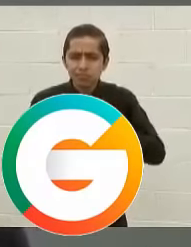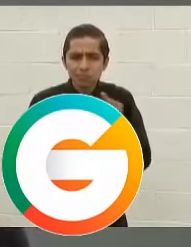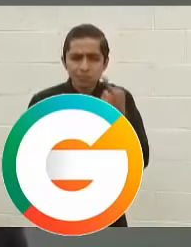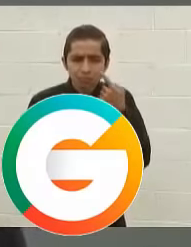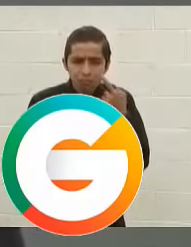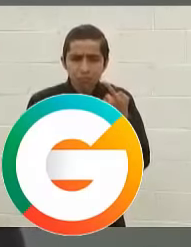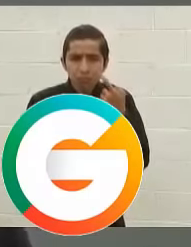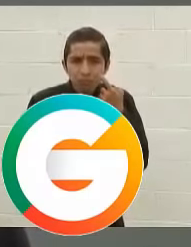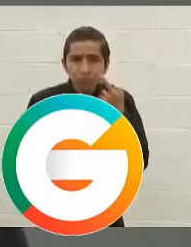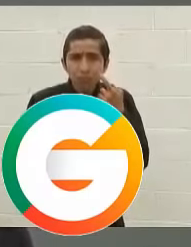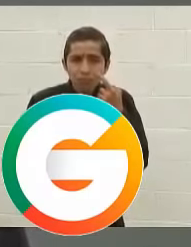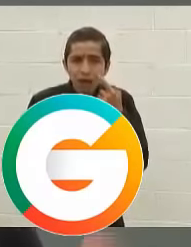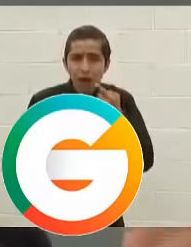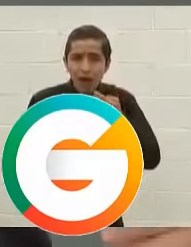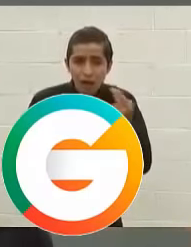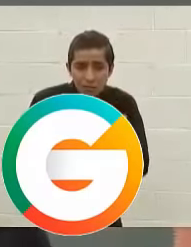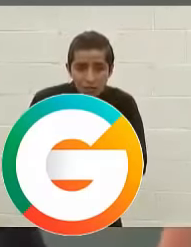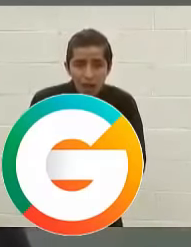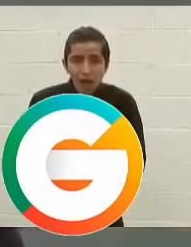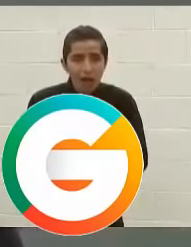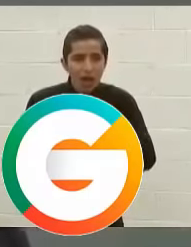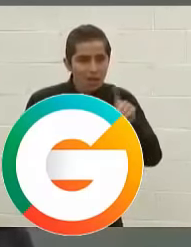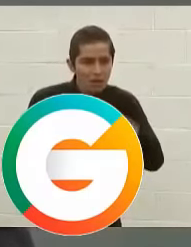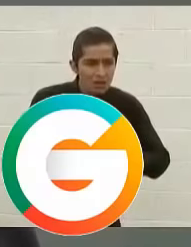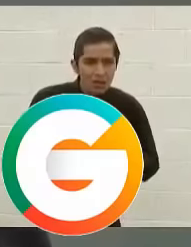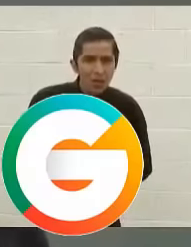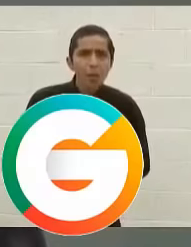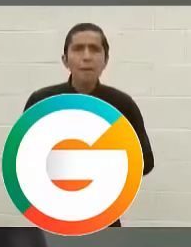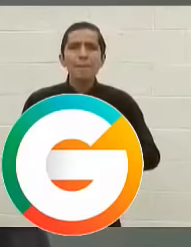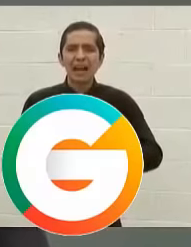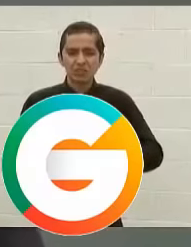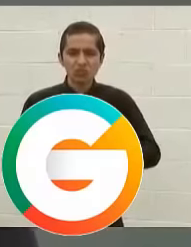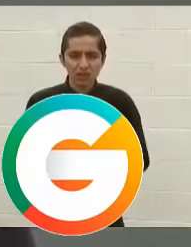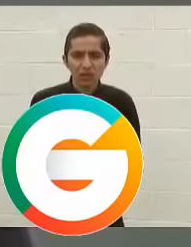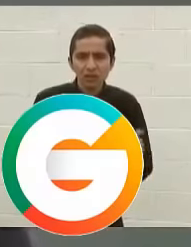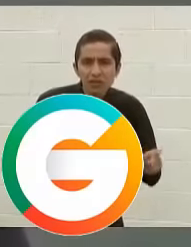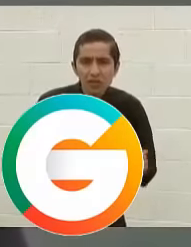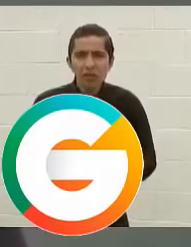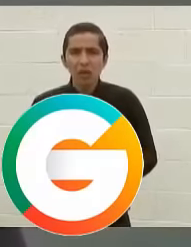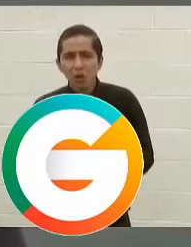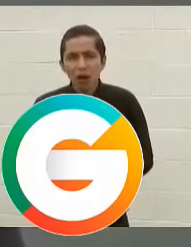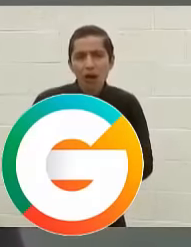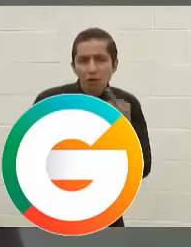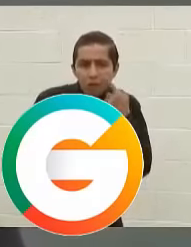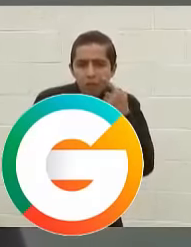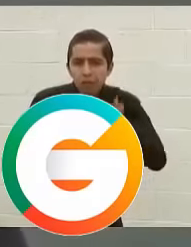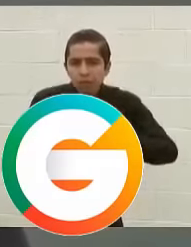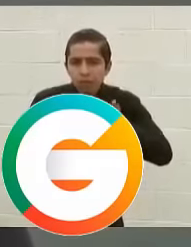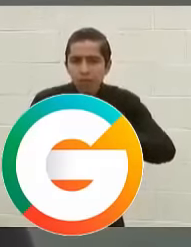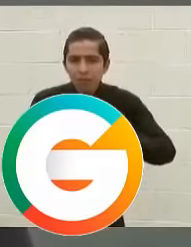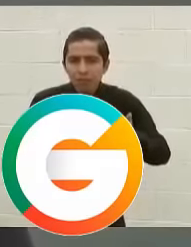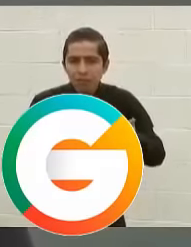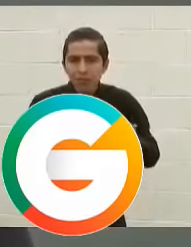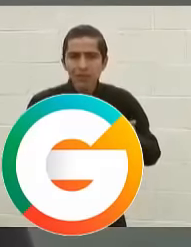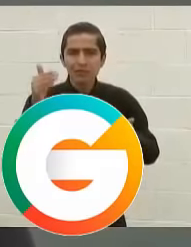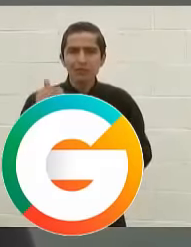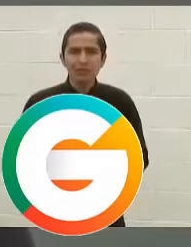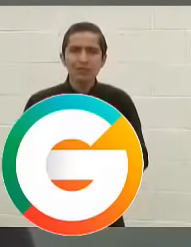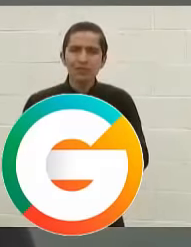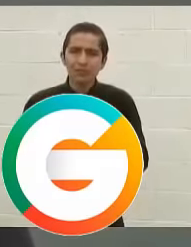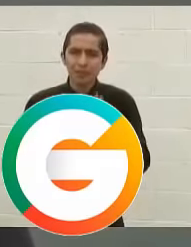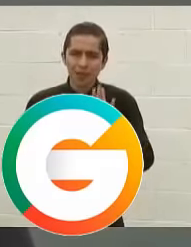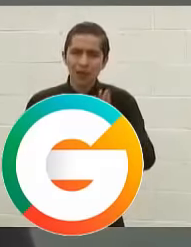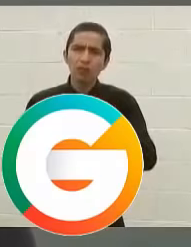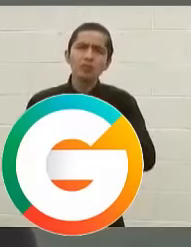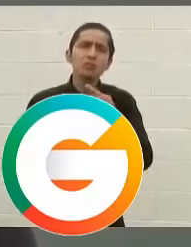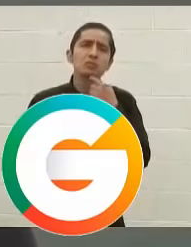necesidad de modificar, de retirar, de reforzar la seguridad de los funcionarios. Puedo